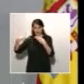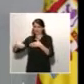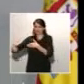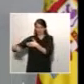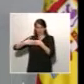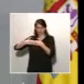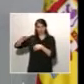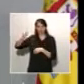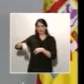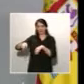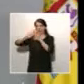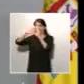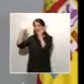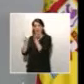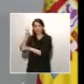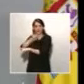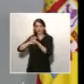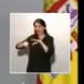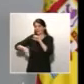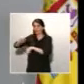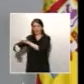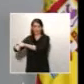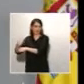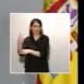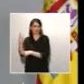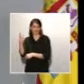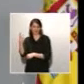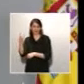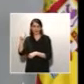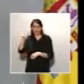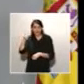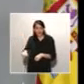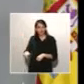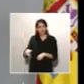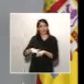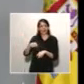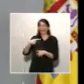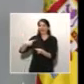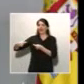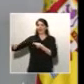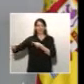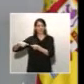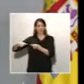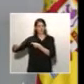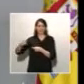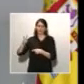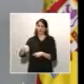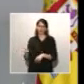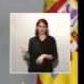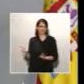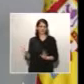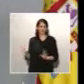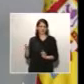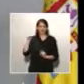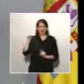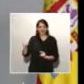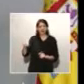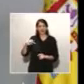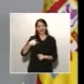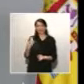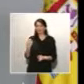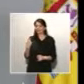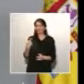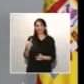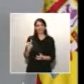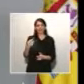y, desde luego, esto no se trata de una negociación. Se trata de garantizar una adquisición. Por tanto,